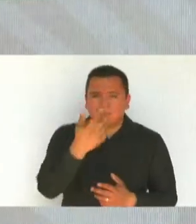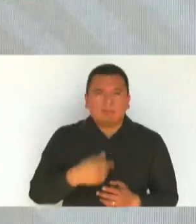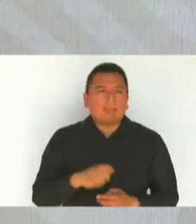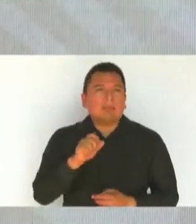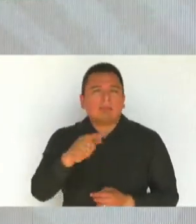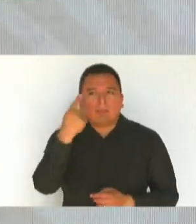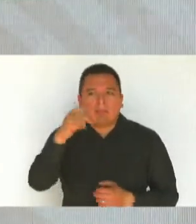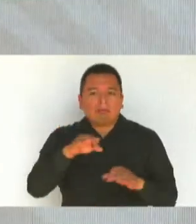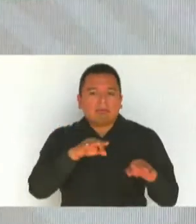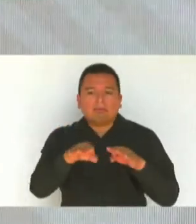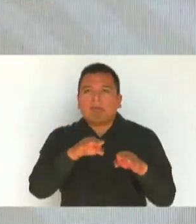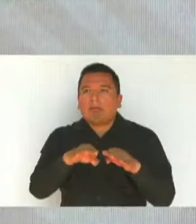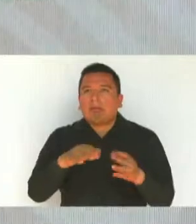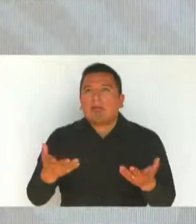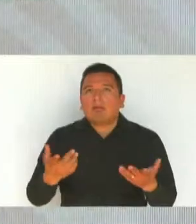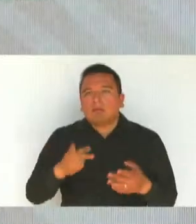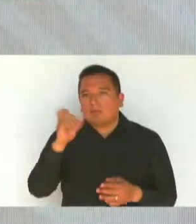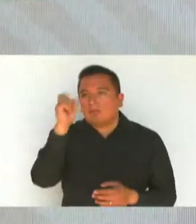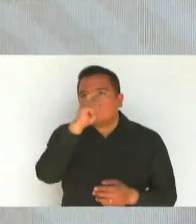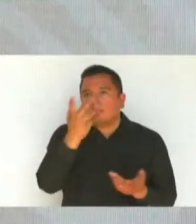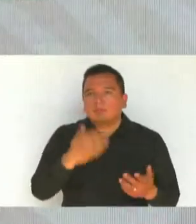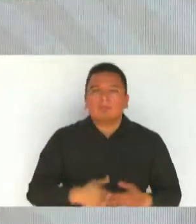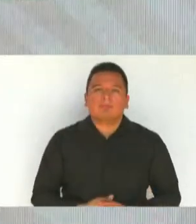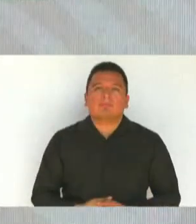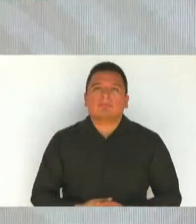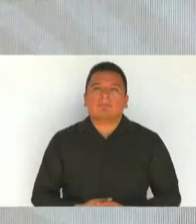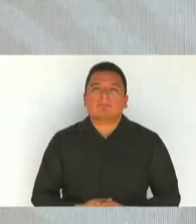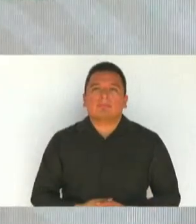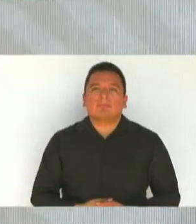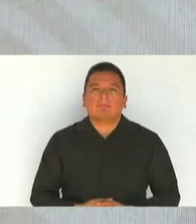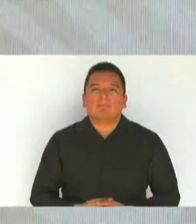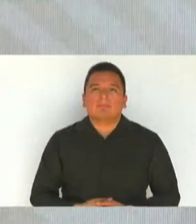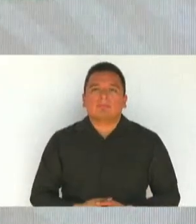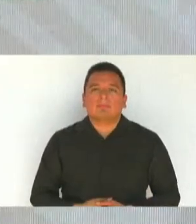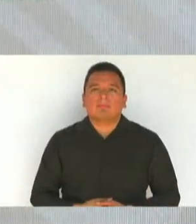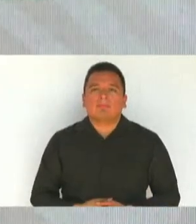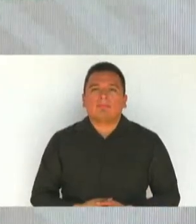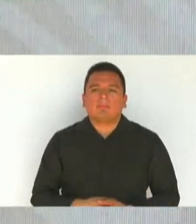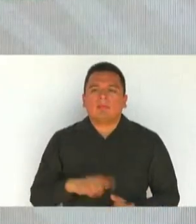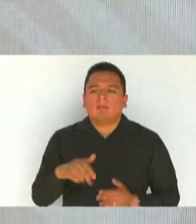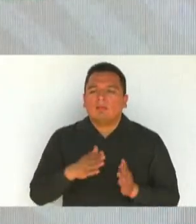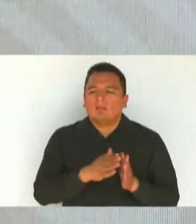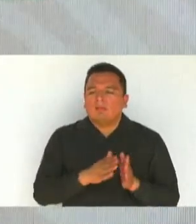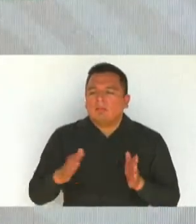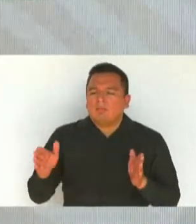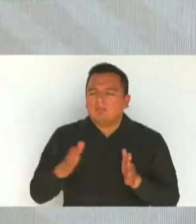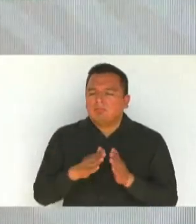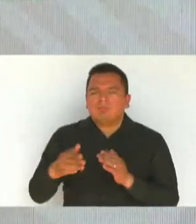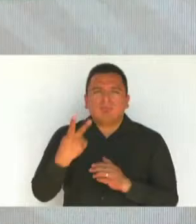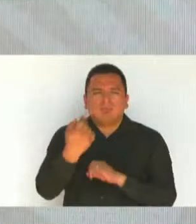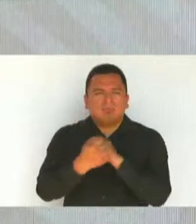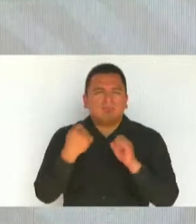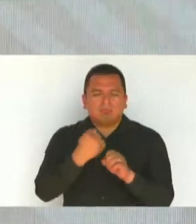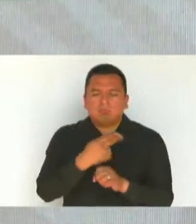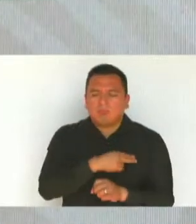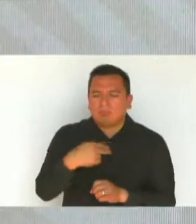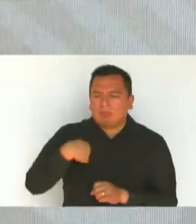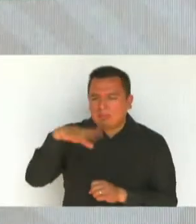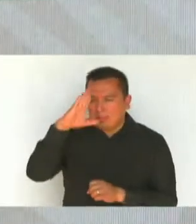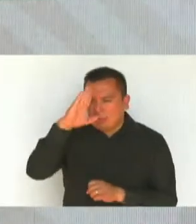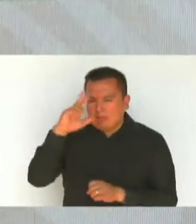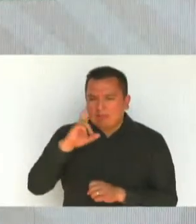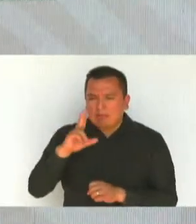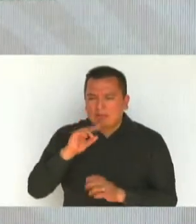economía del país. A lo largo de estos dos últimos años, nos hemos replanteado la relación entre el